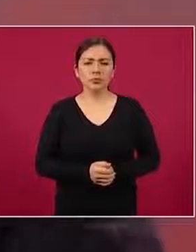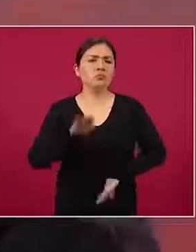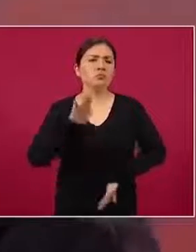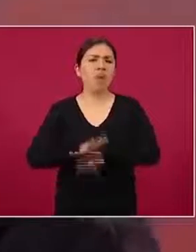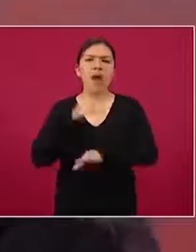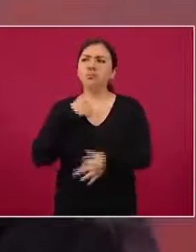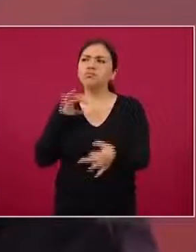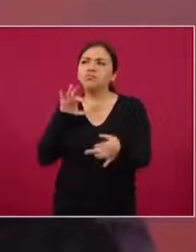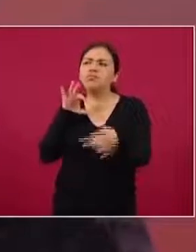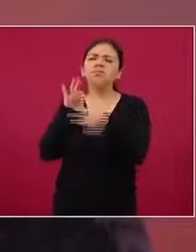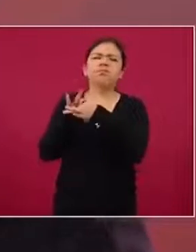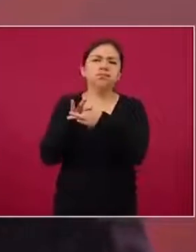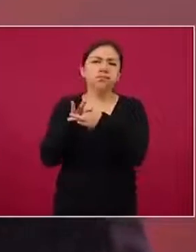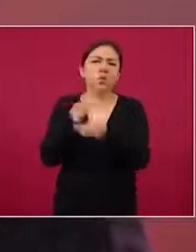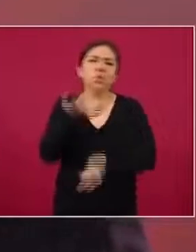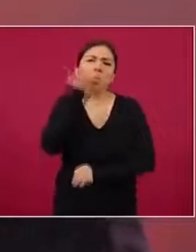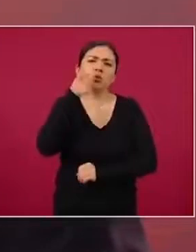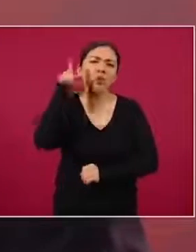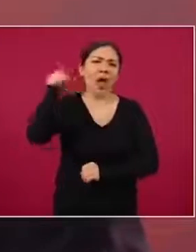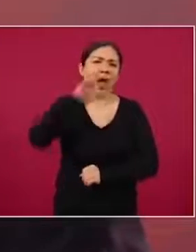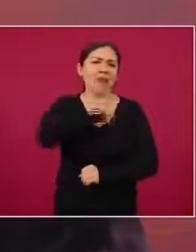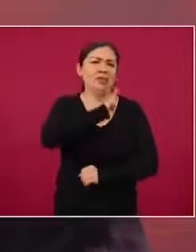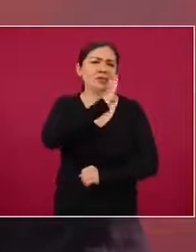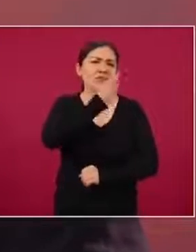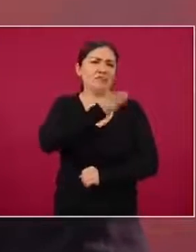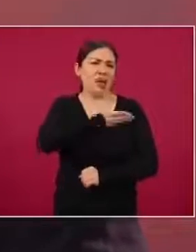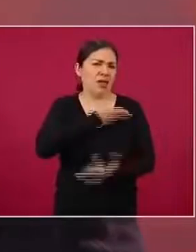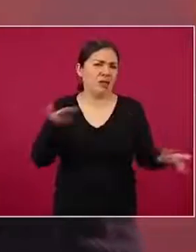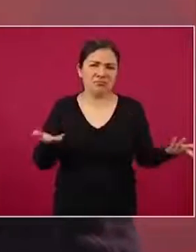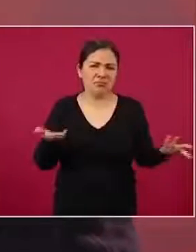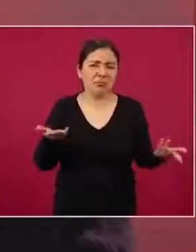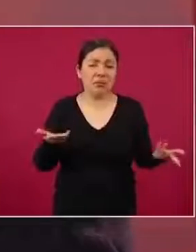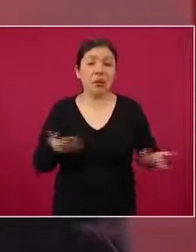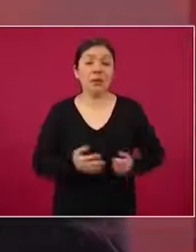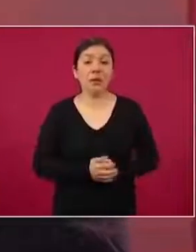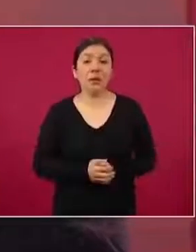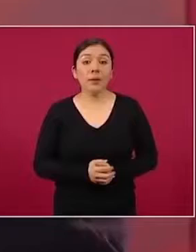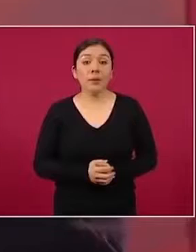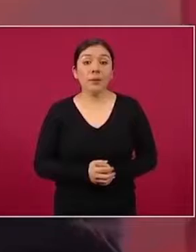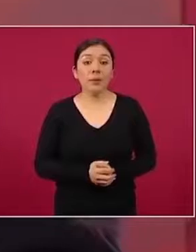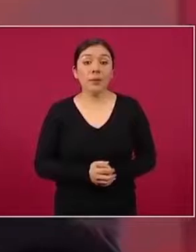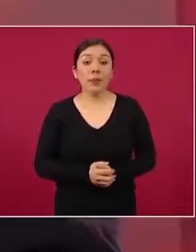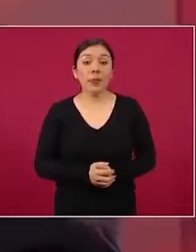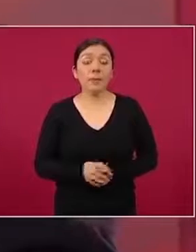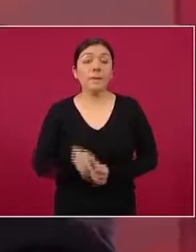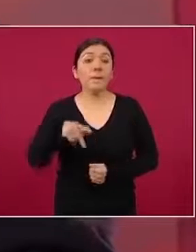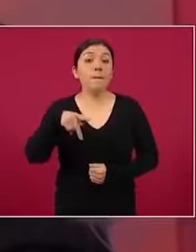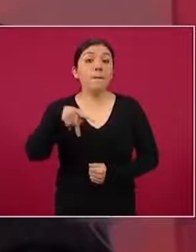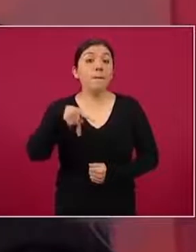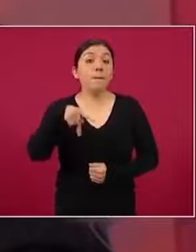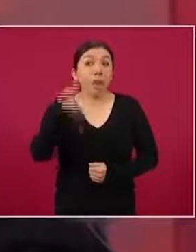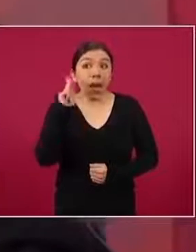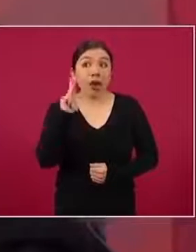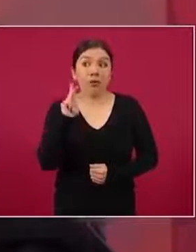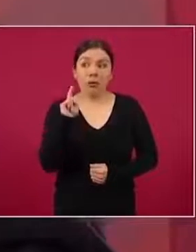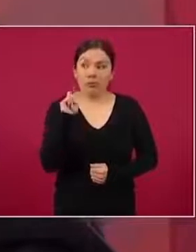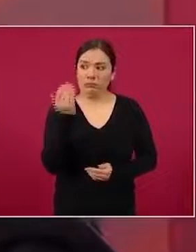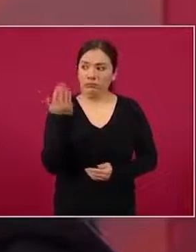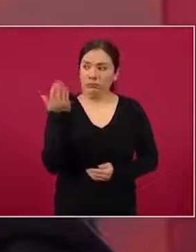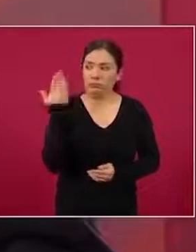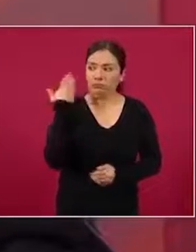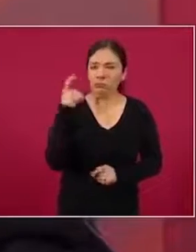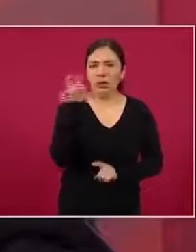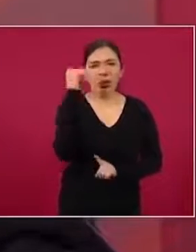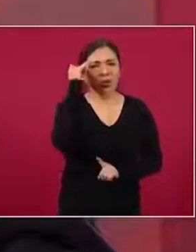Iberdrola, OHL y Repsol, de las que dijo abusaron de nuestro país y de nuestros pueblos. En los últimos tiempos,